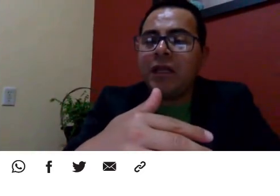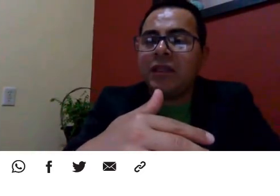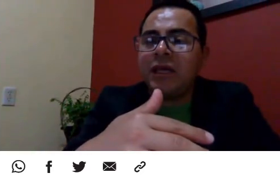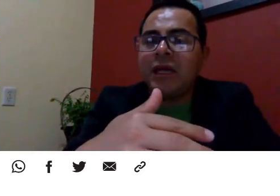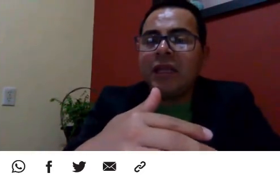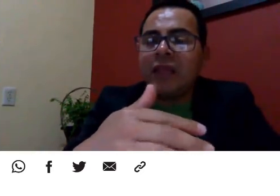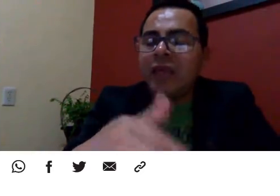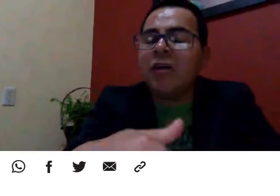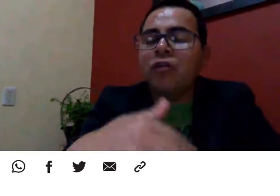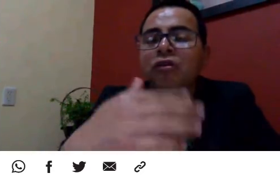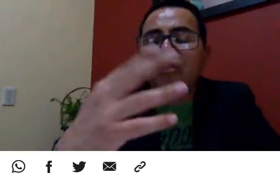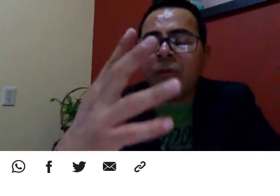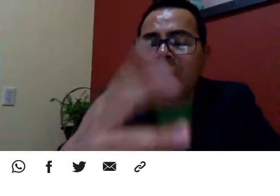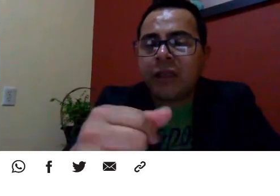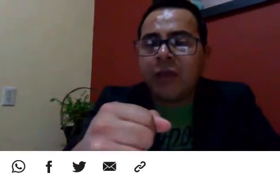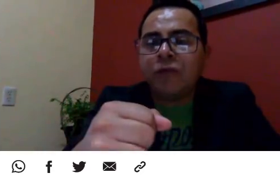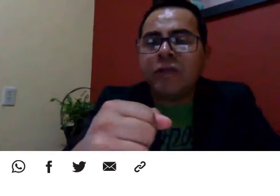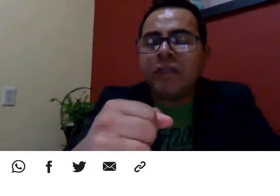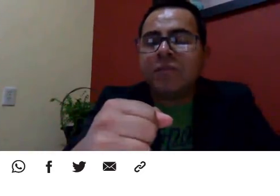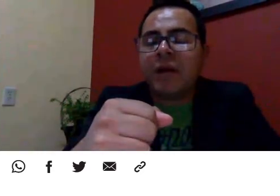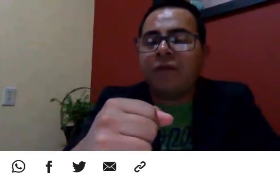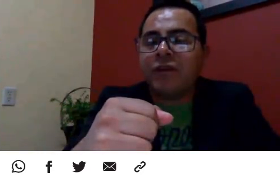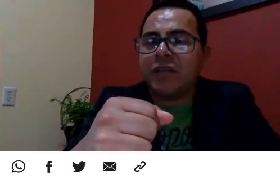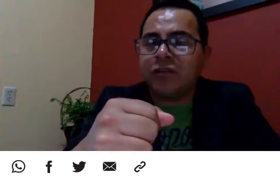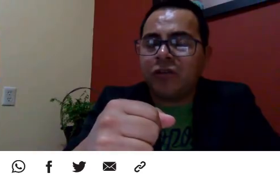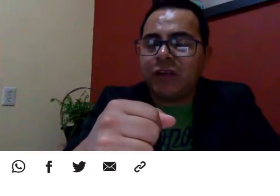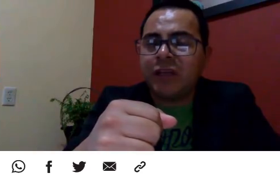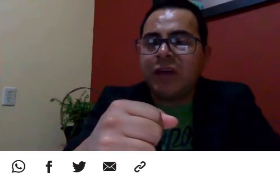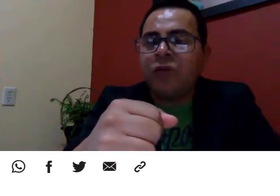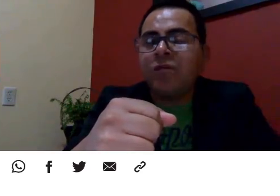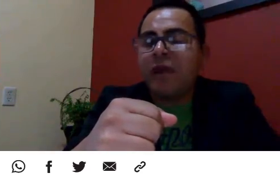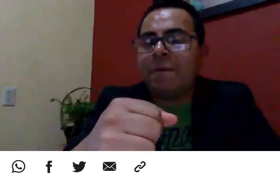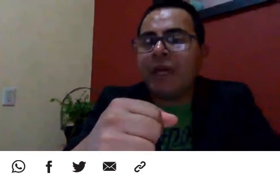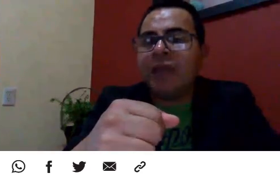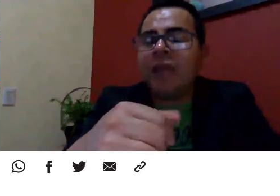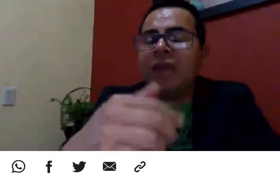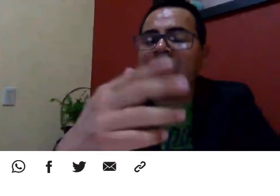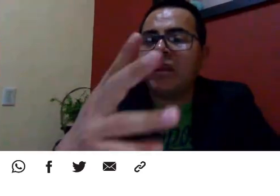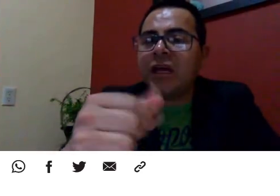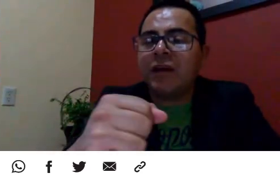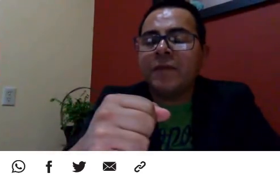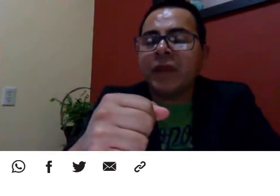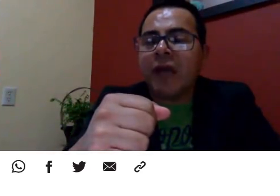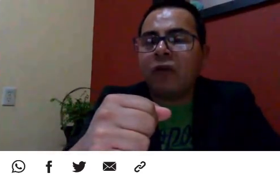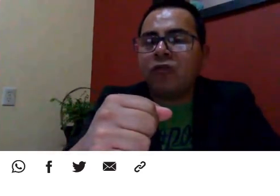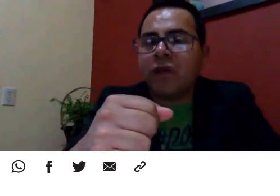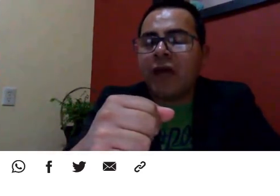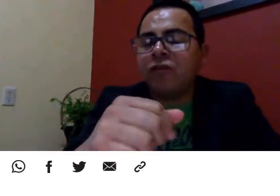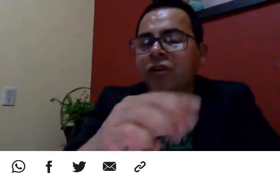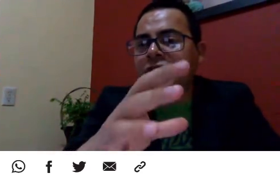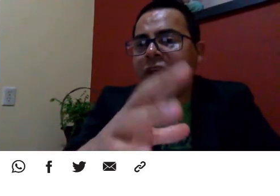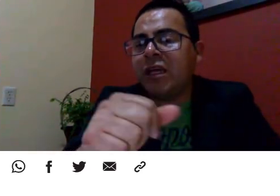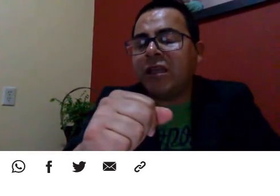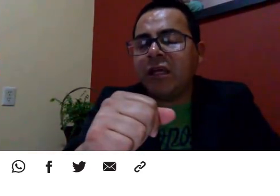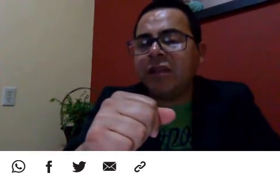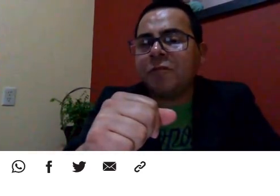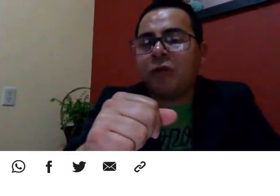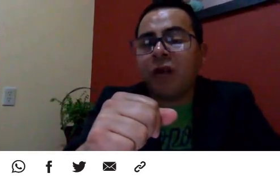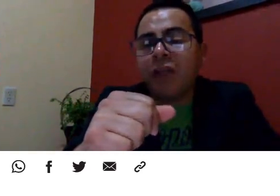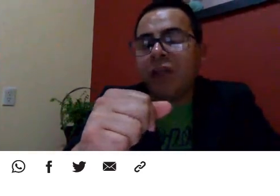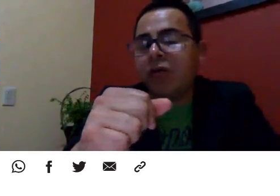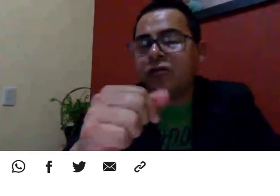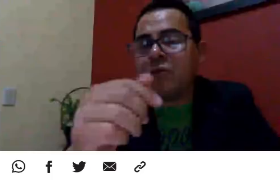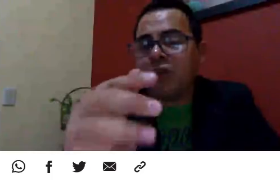que realmente tiene otros objetivos estas manifestaciones. No es meramente el defender a los ciudadanos, sino tiene